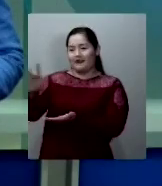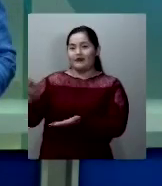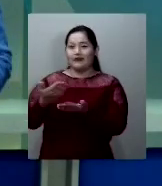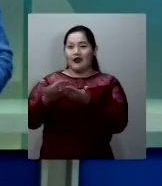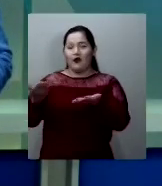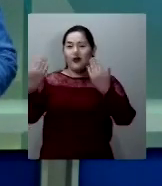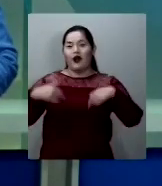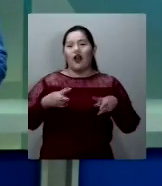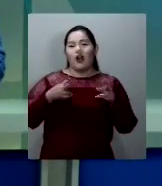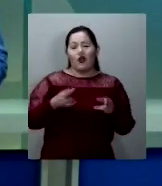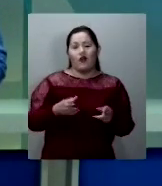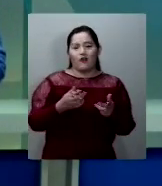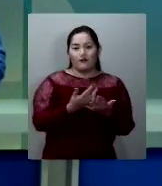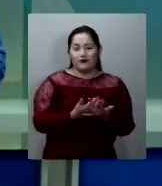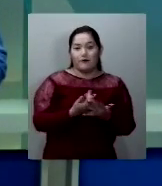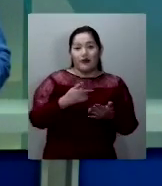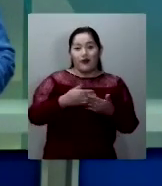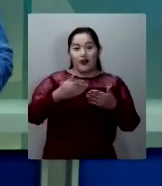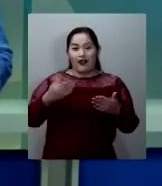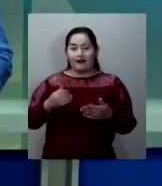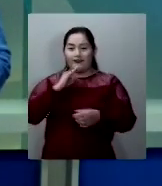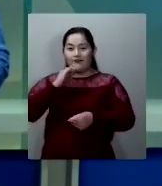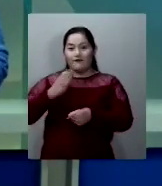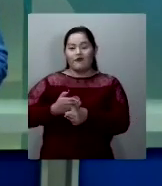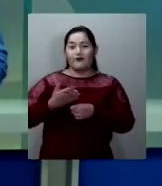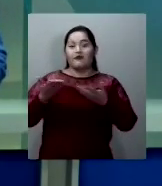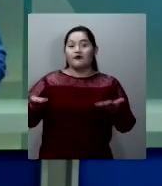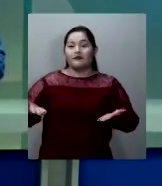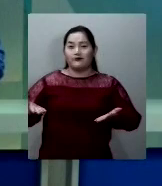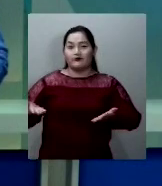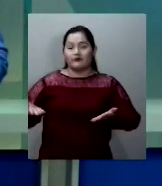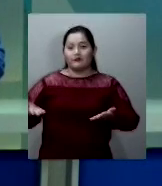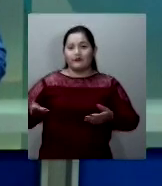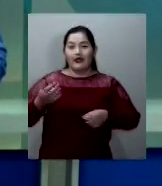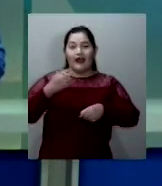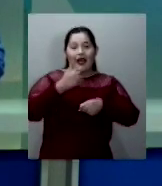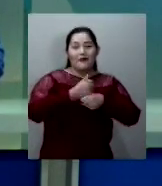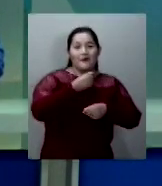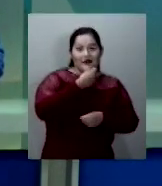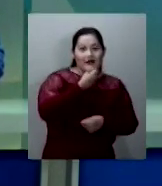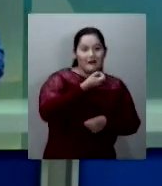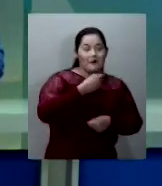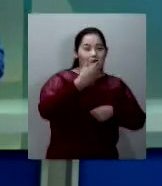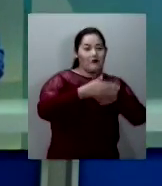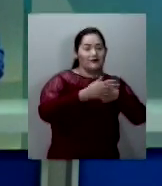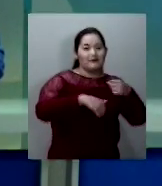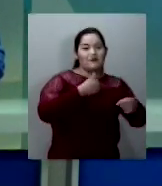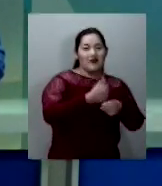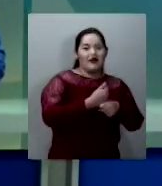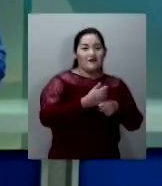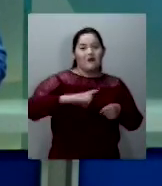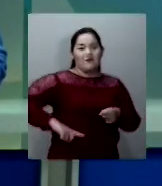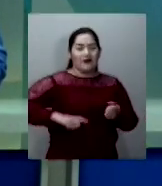Vamos a la pausa, pero antes le informo que los abuelos serán beneficiados con apoyo